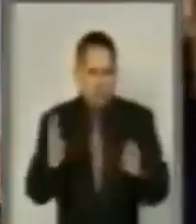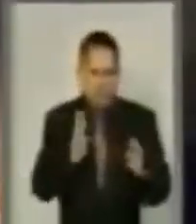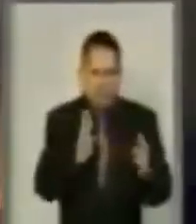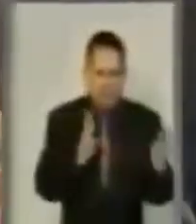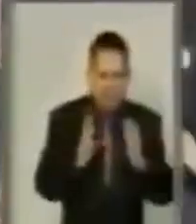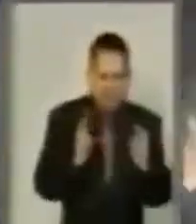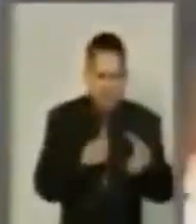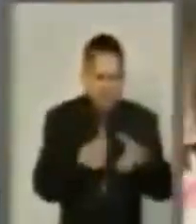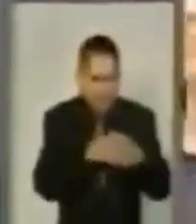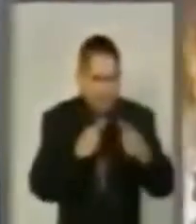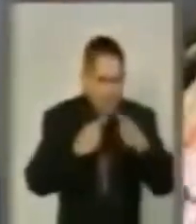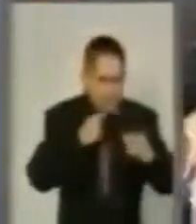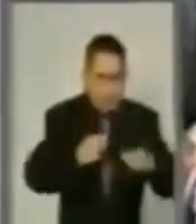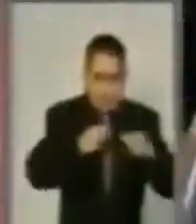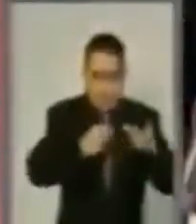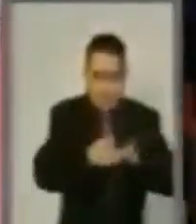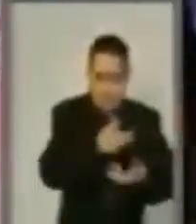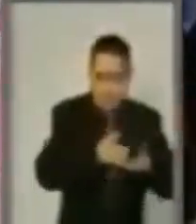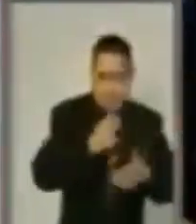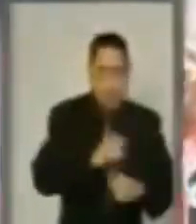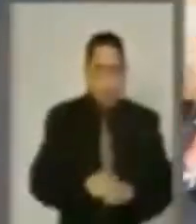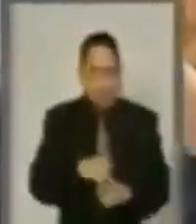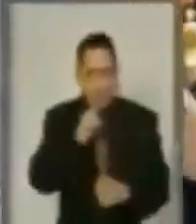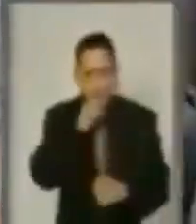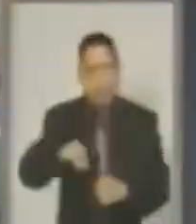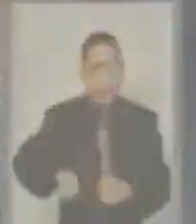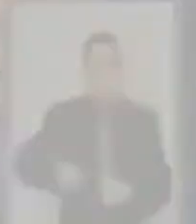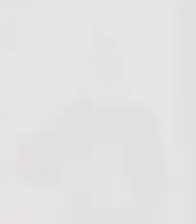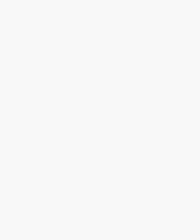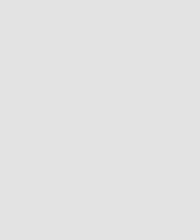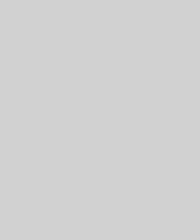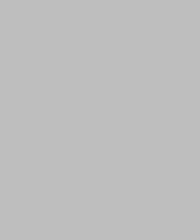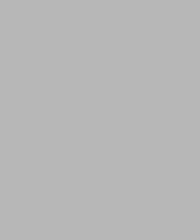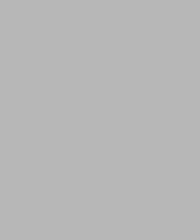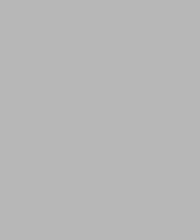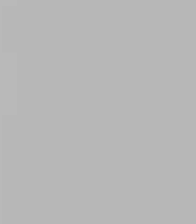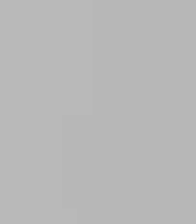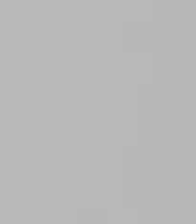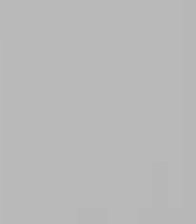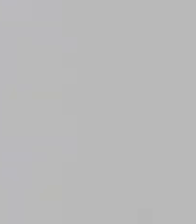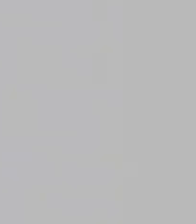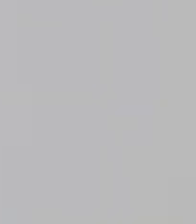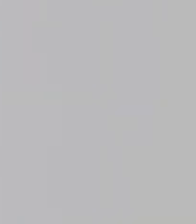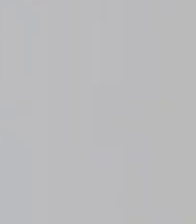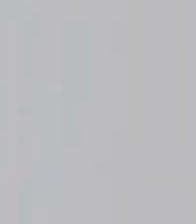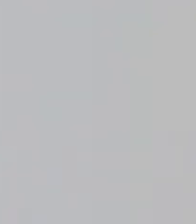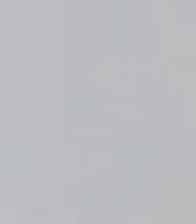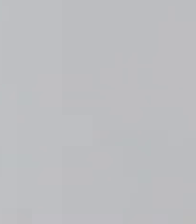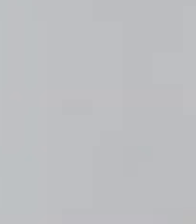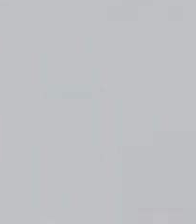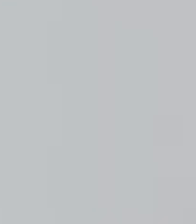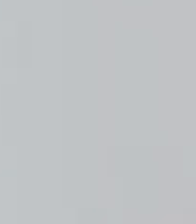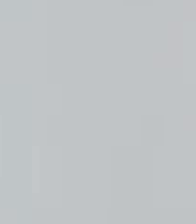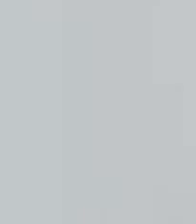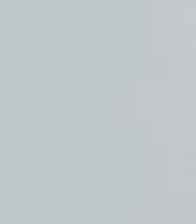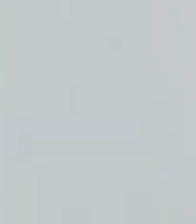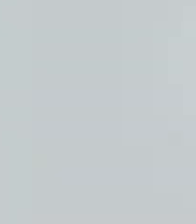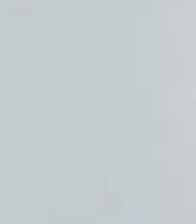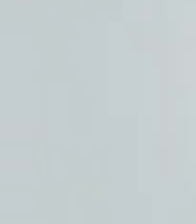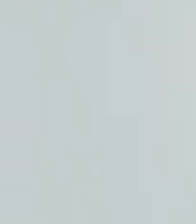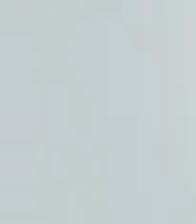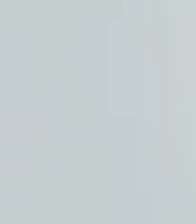Cámara de Diputados, Jorge Carlos Ramírez Marín. Notimex. El Economista Televisión.